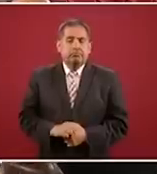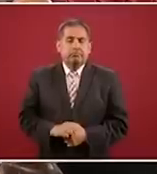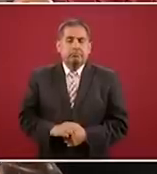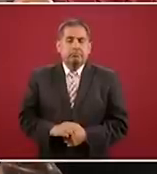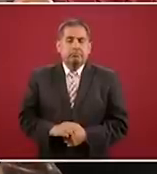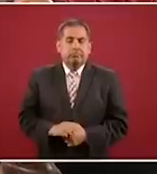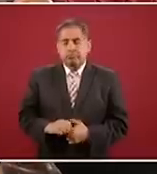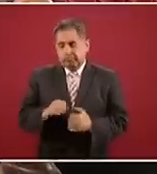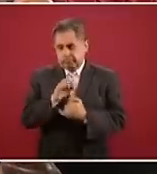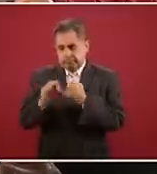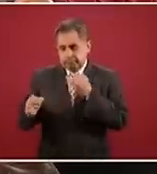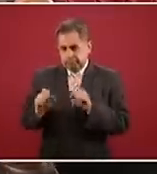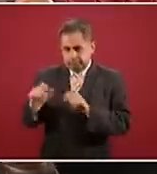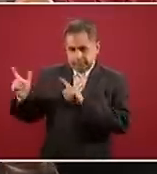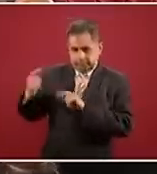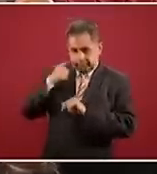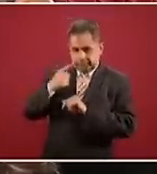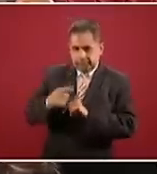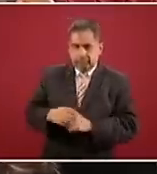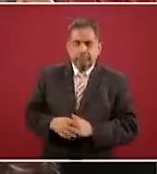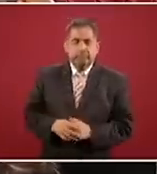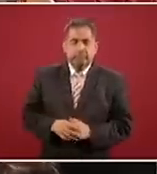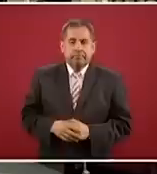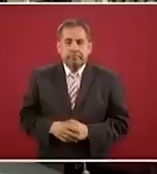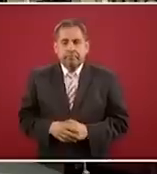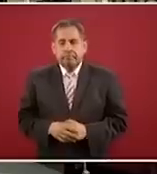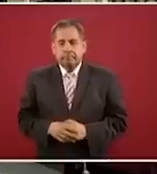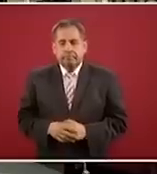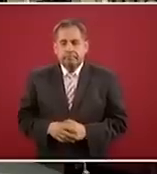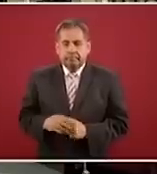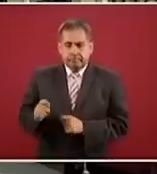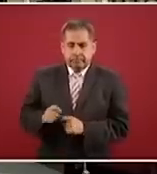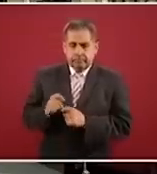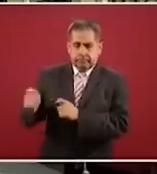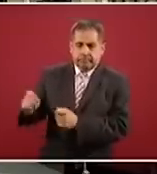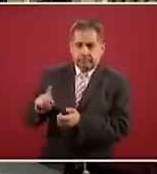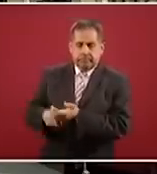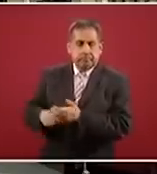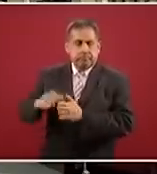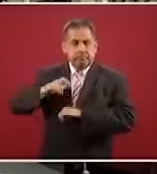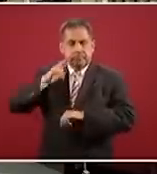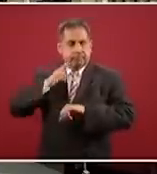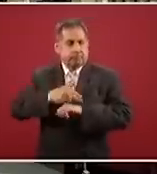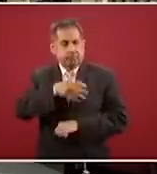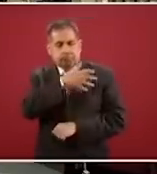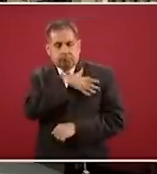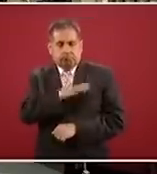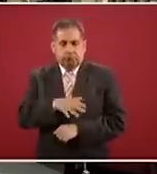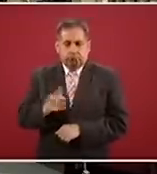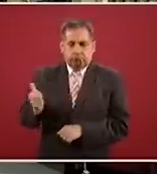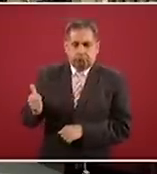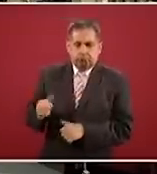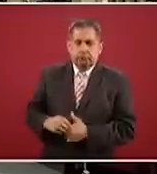Esto es ya lo último. Le paso aquí la voz al comandante Bucio.